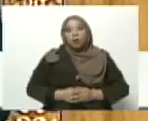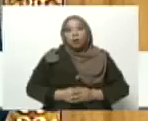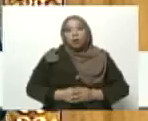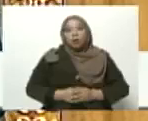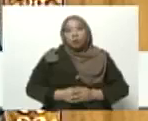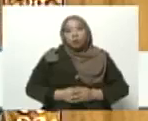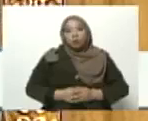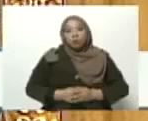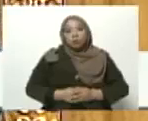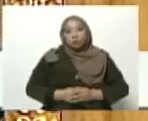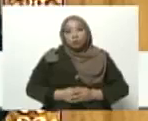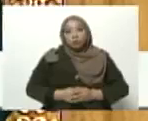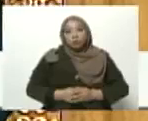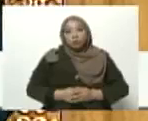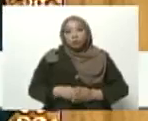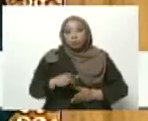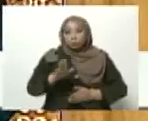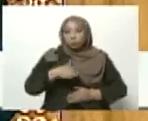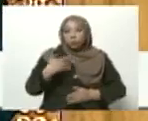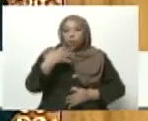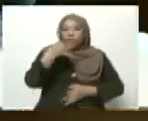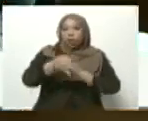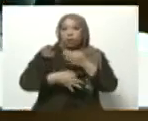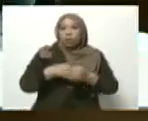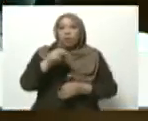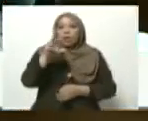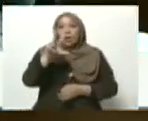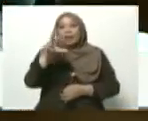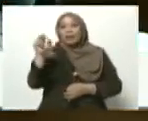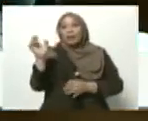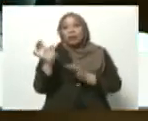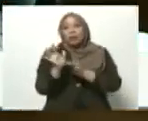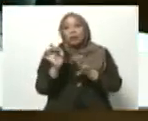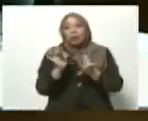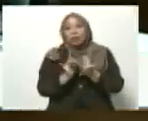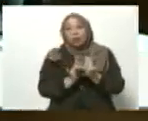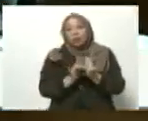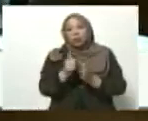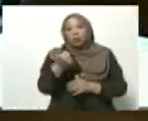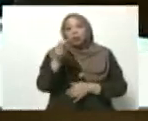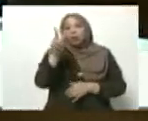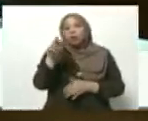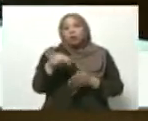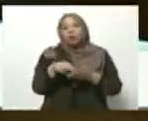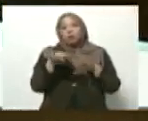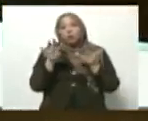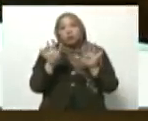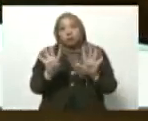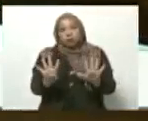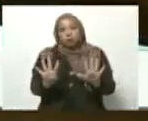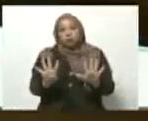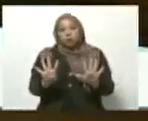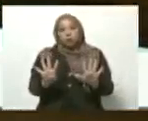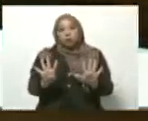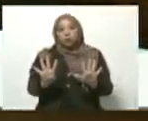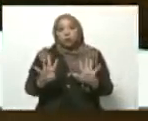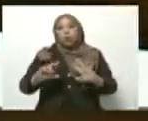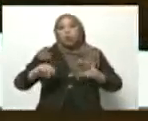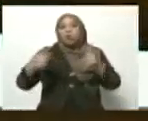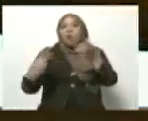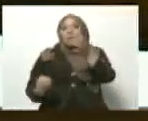que si Bolton cuenta hasta el 30 de abril del año 19, Goodrow arranca en mayo